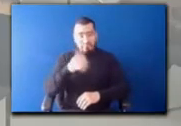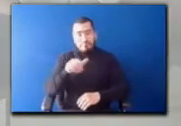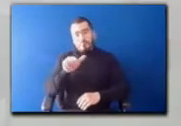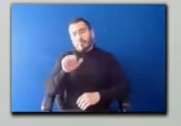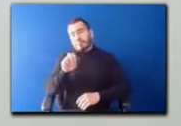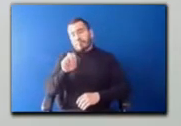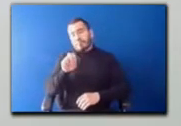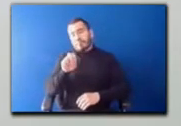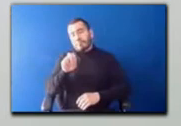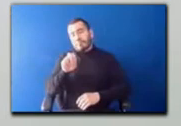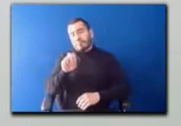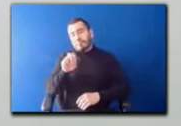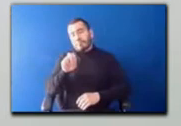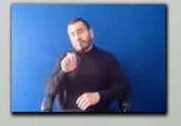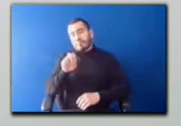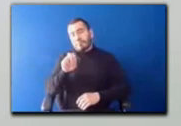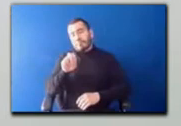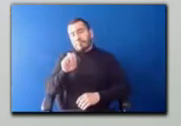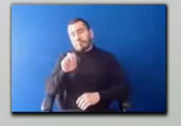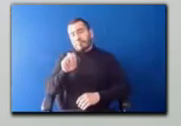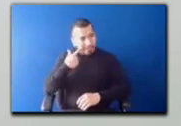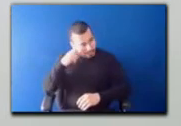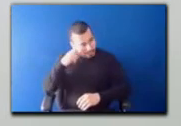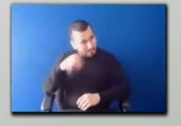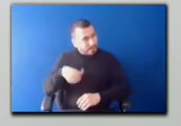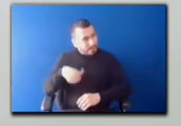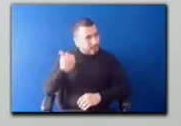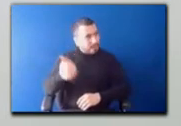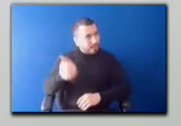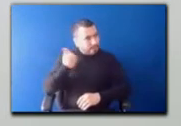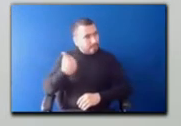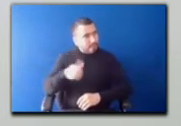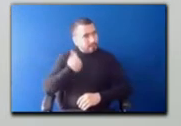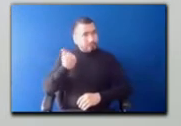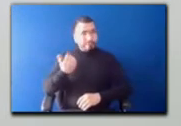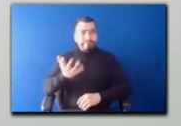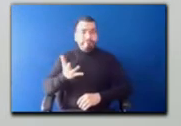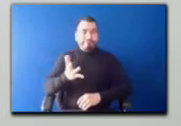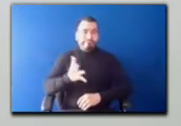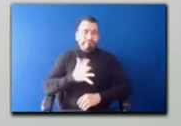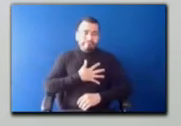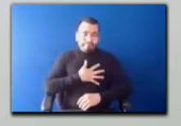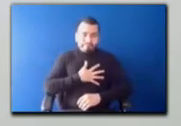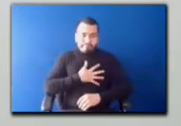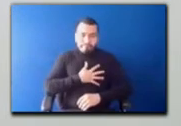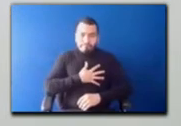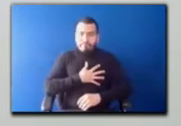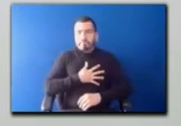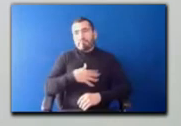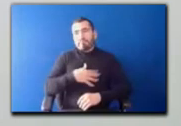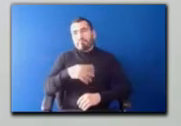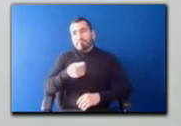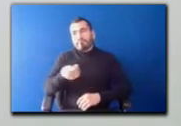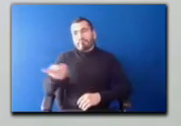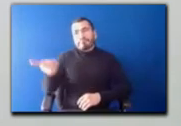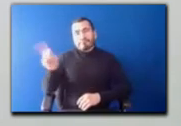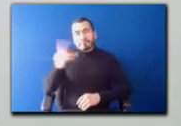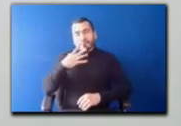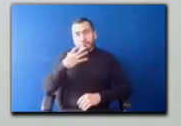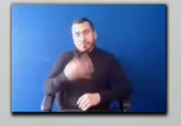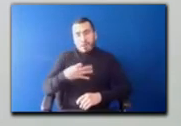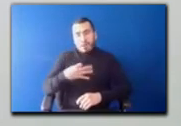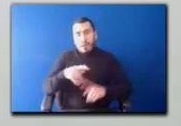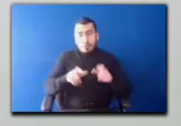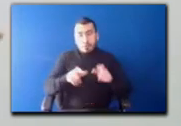mucho oportunismo en todo sentido. Desafortunadamente, seguimos viendo personas entregando